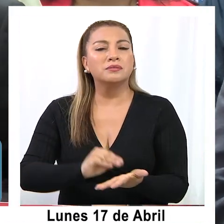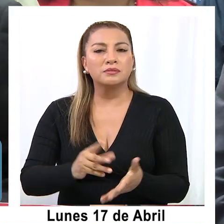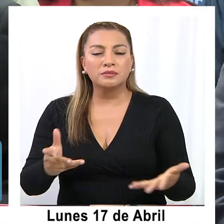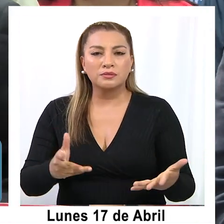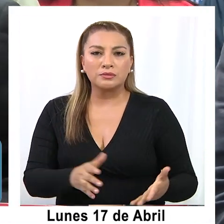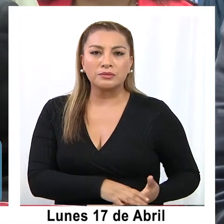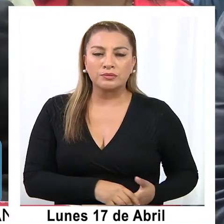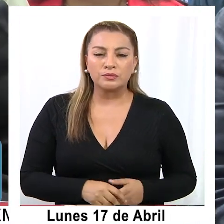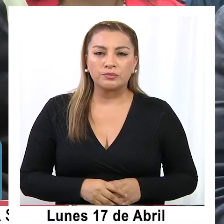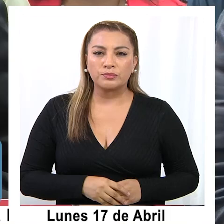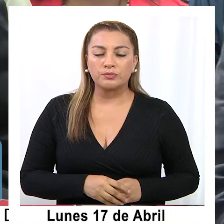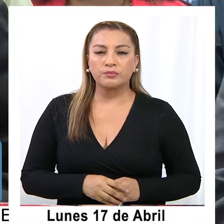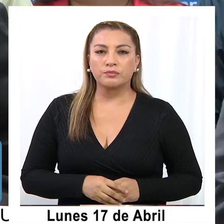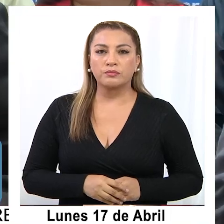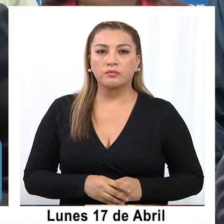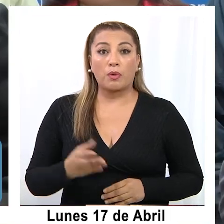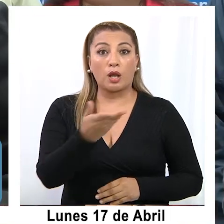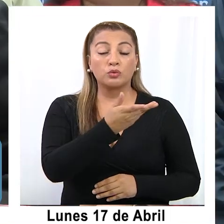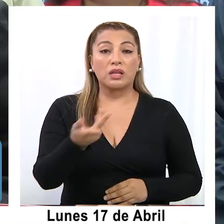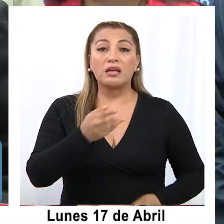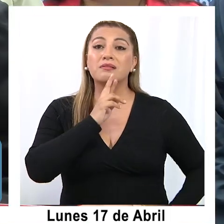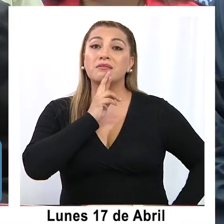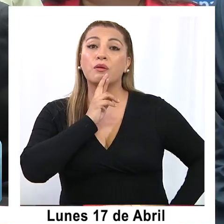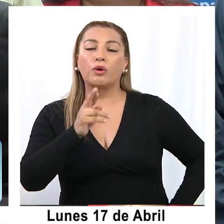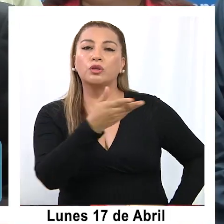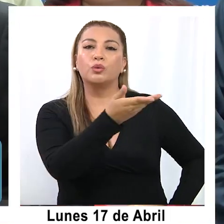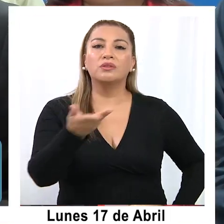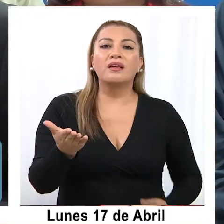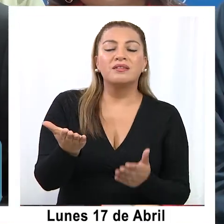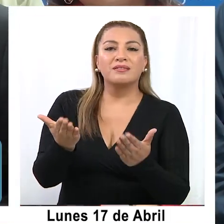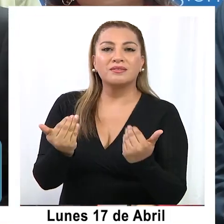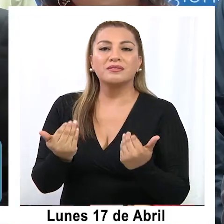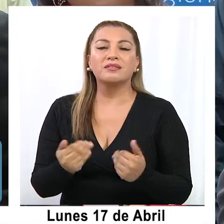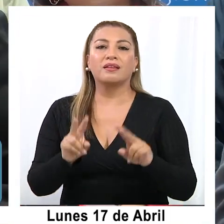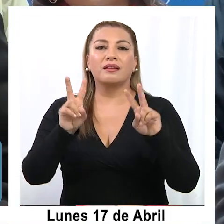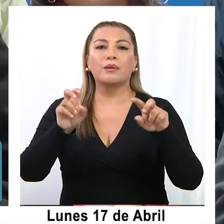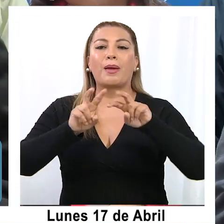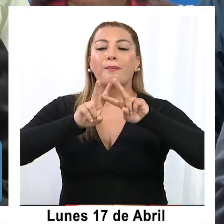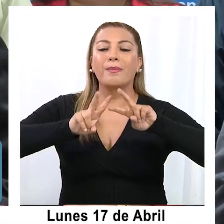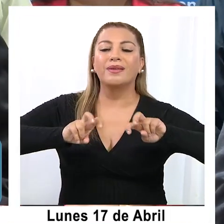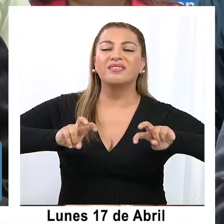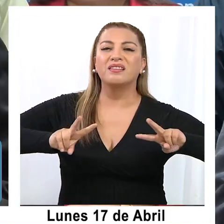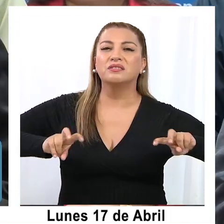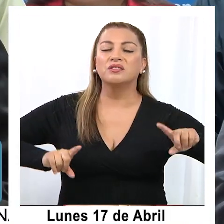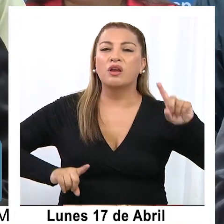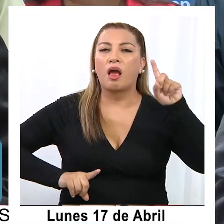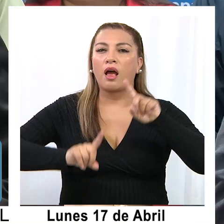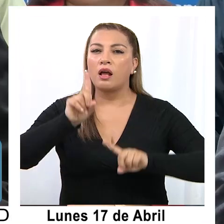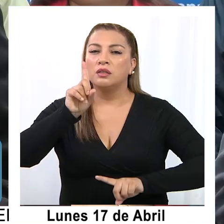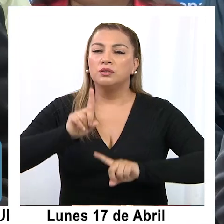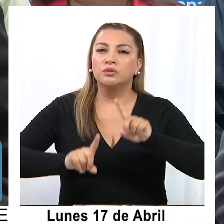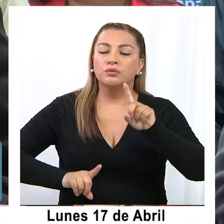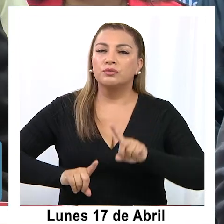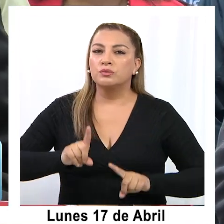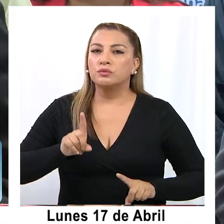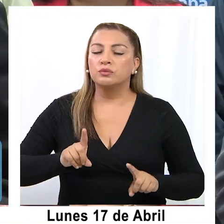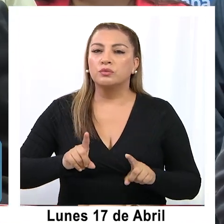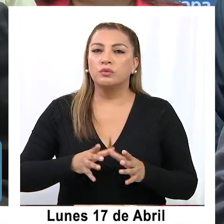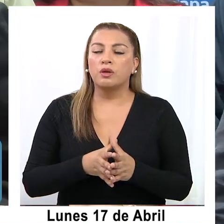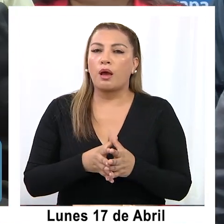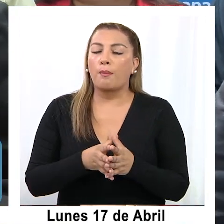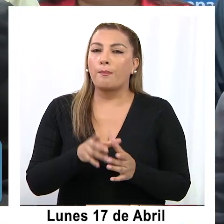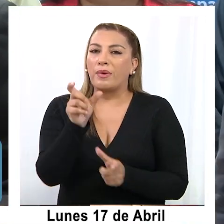respuesta a los requerimientos en materia de la investigación de hechos de gran